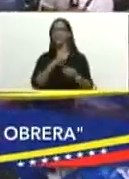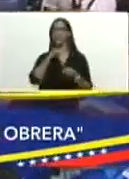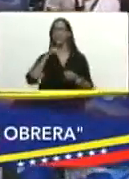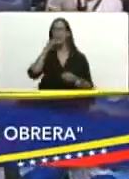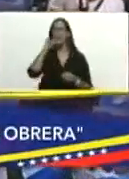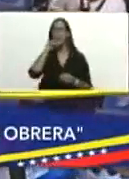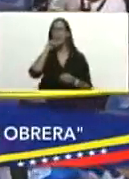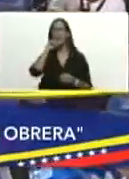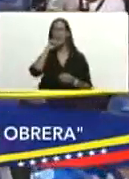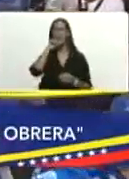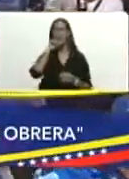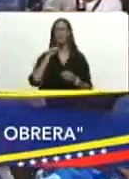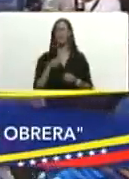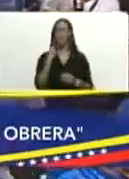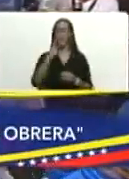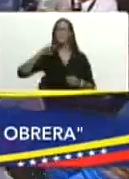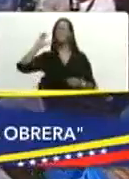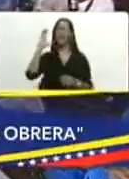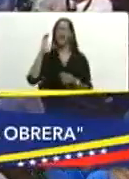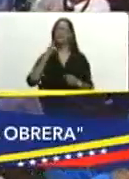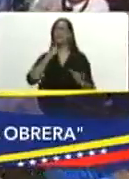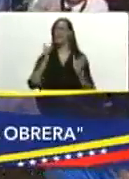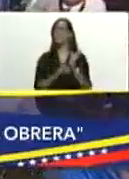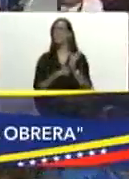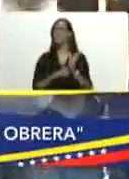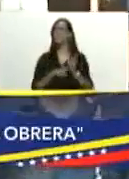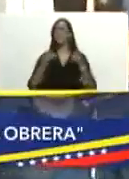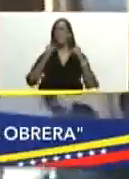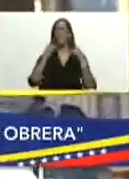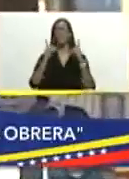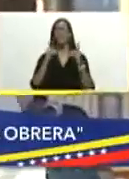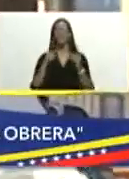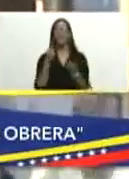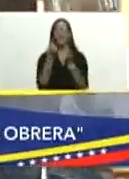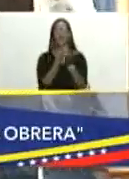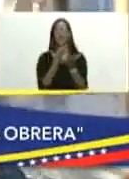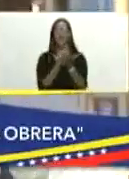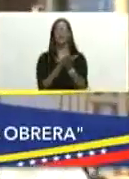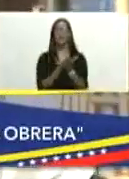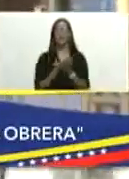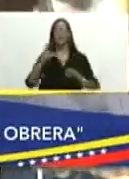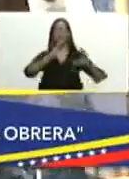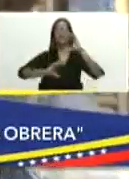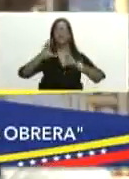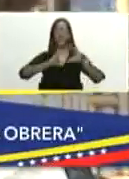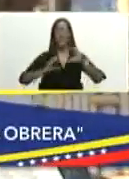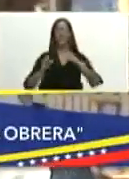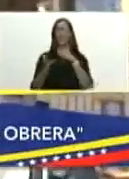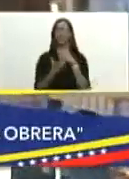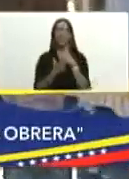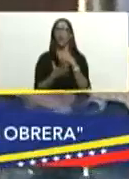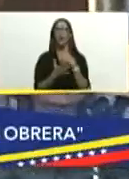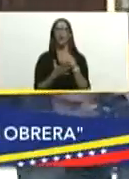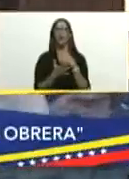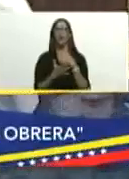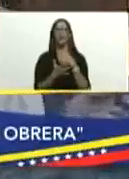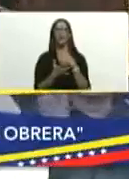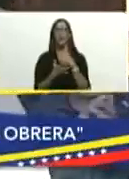nietos y nietas un país totalmente independiente en lo económico en los científicos Lo tecnológico